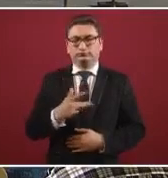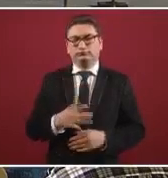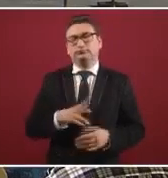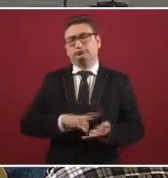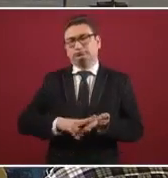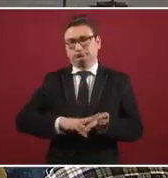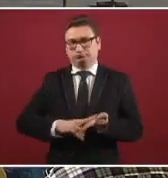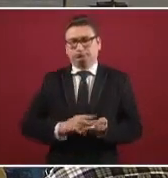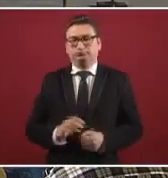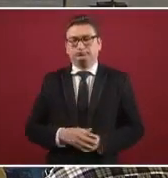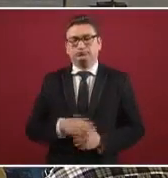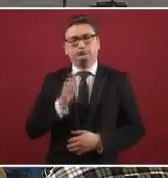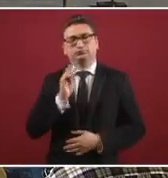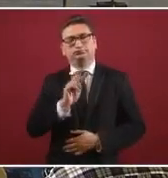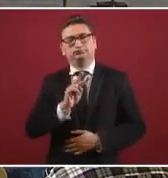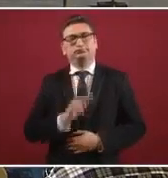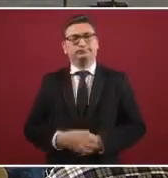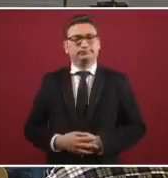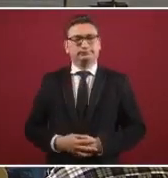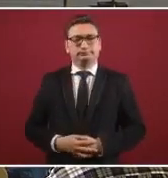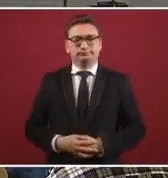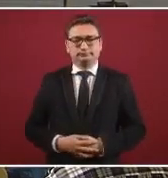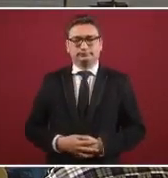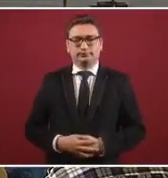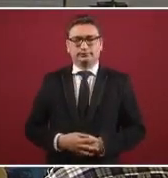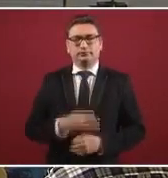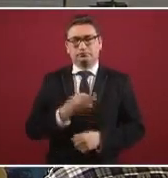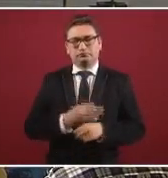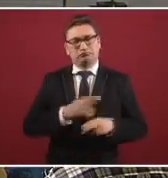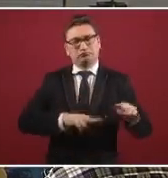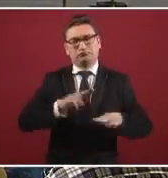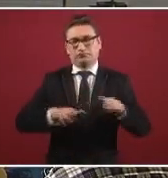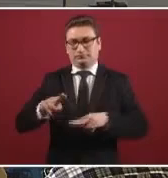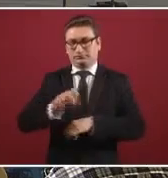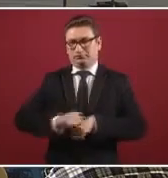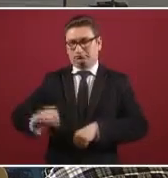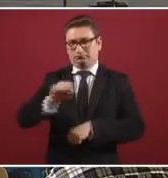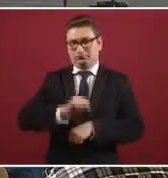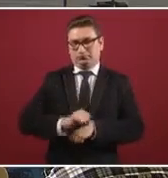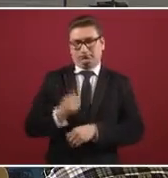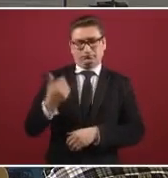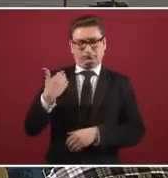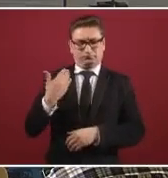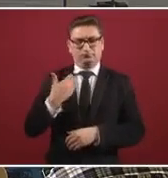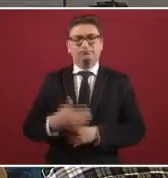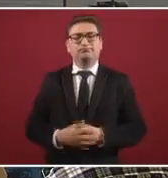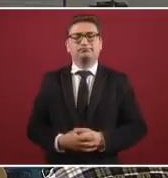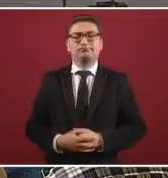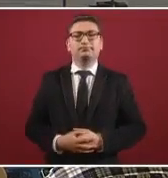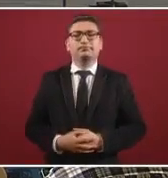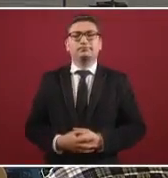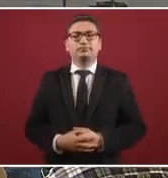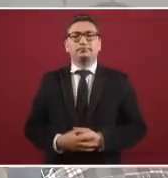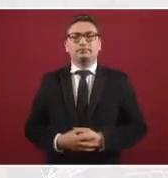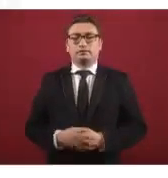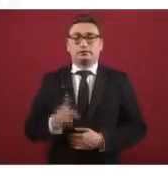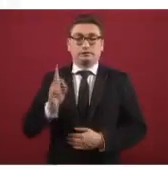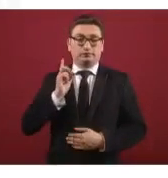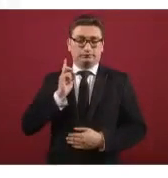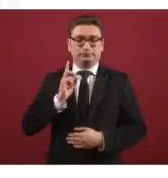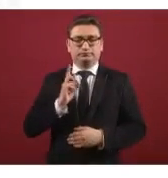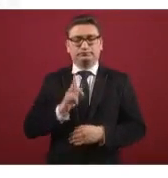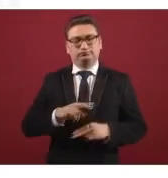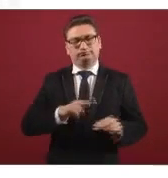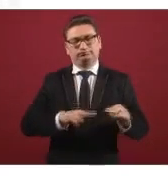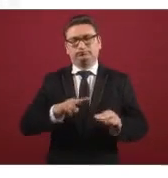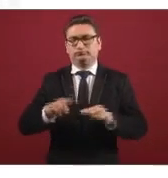regular encontramos en esta semana que cerró el pasado domingo